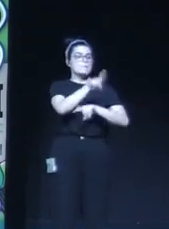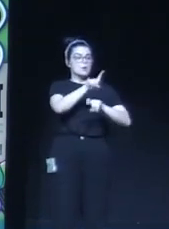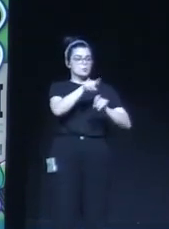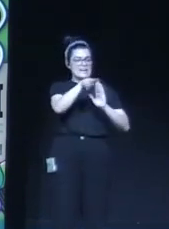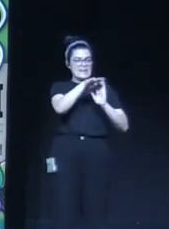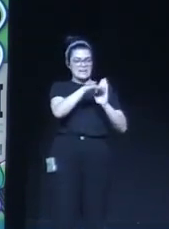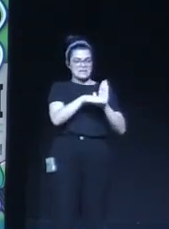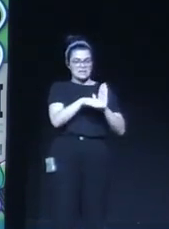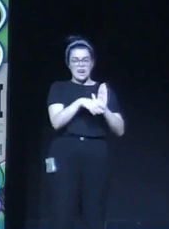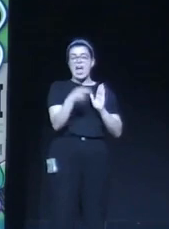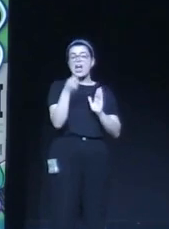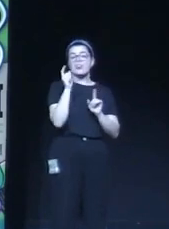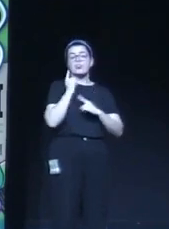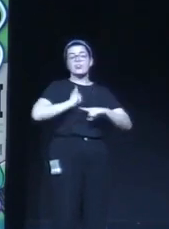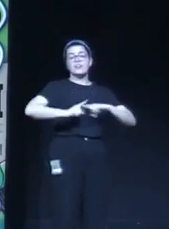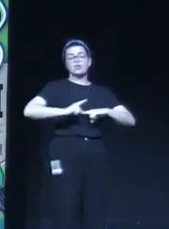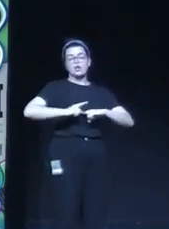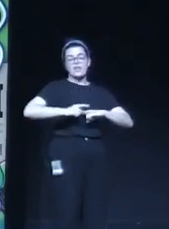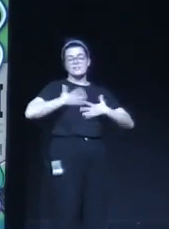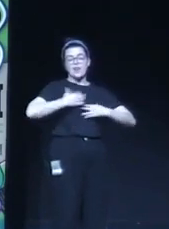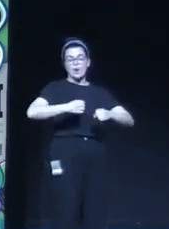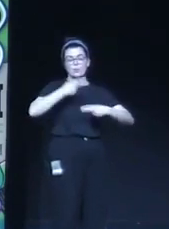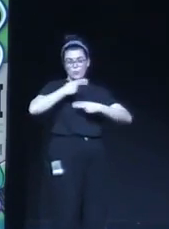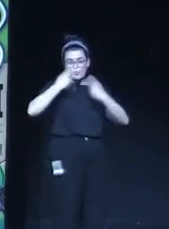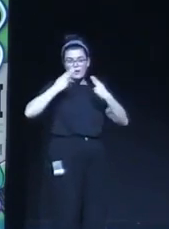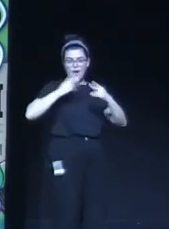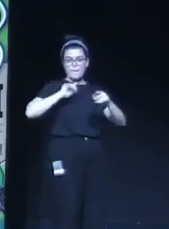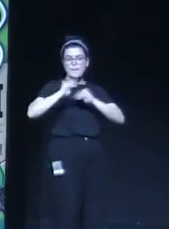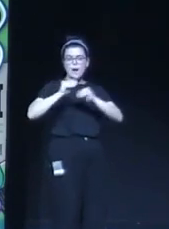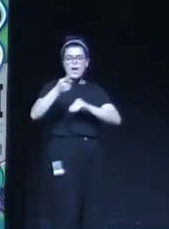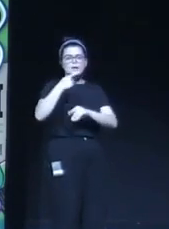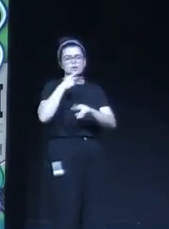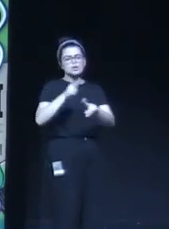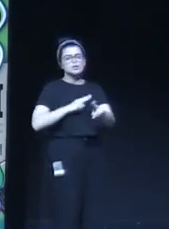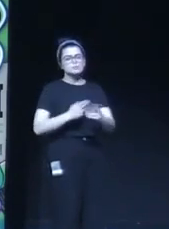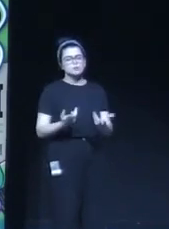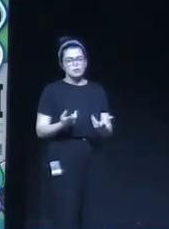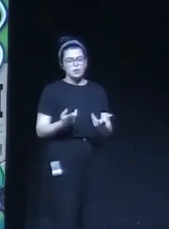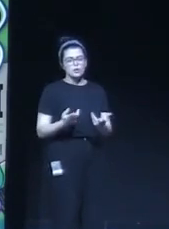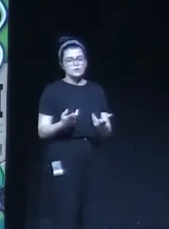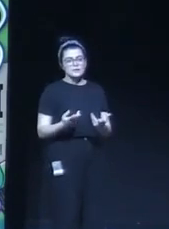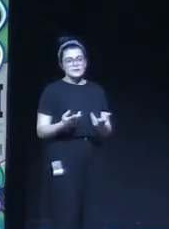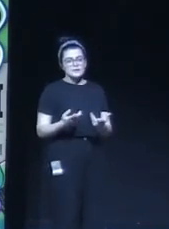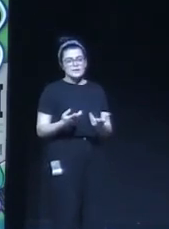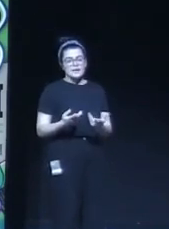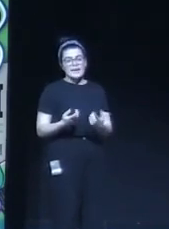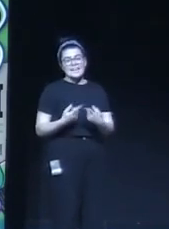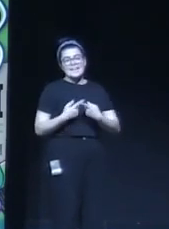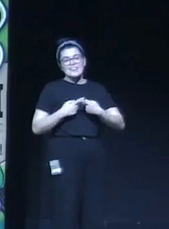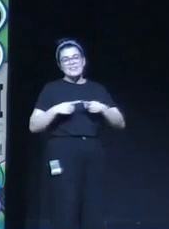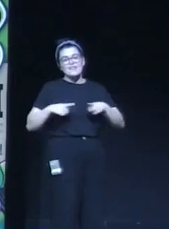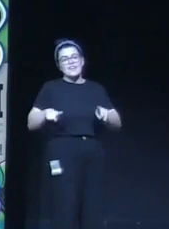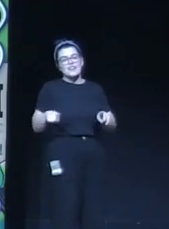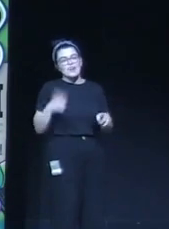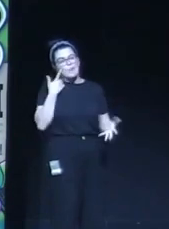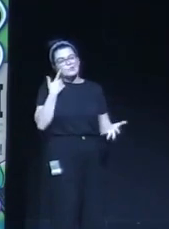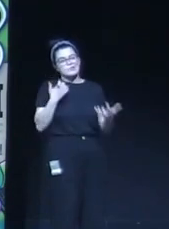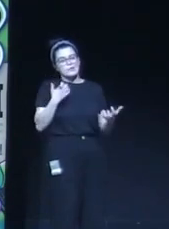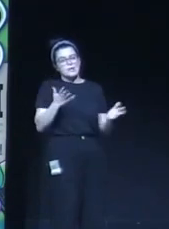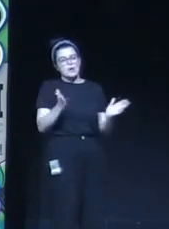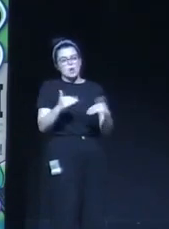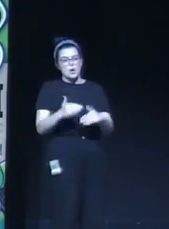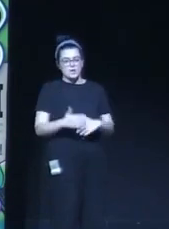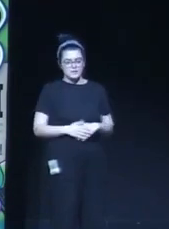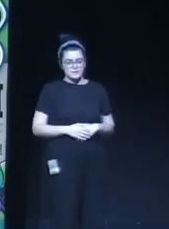entonces directora de Salud Pública contestó diciendo que no había diferencias significativas, pero